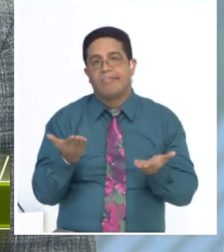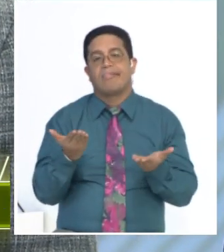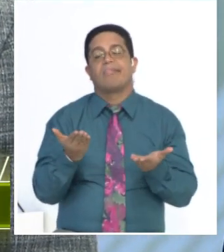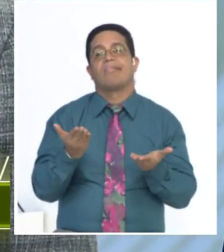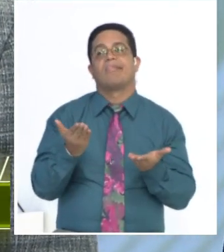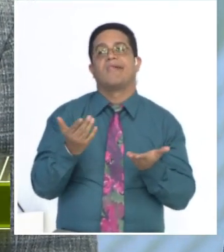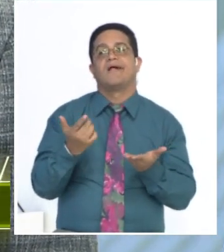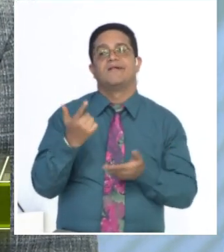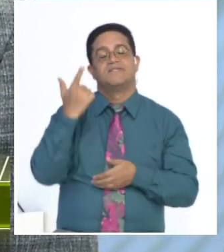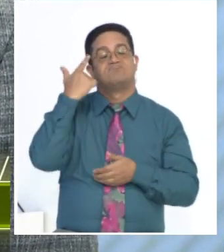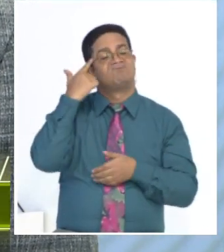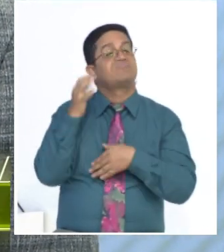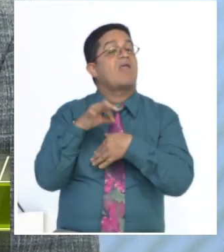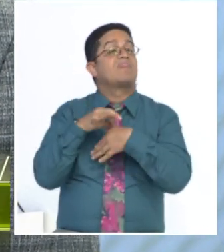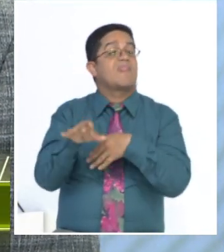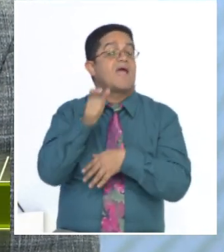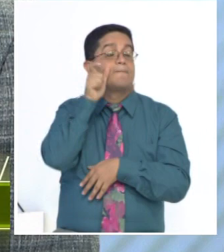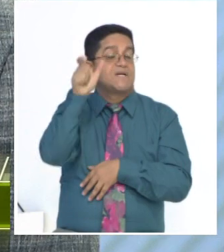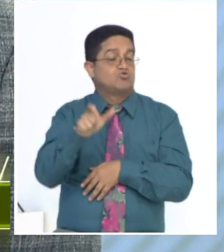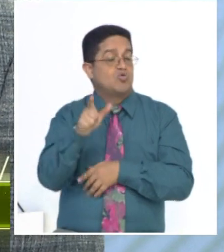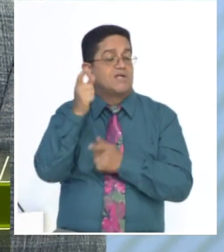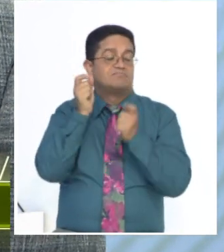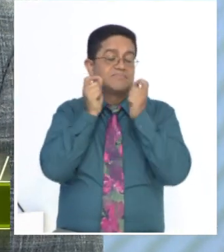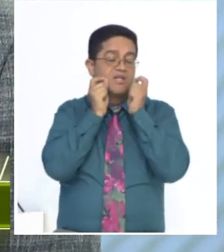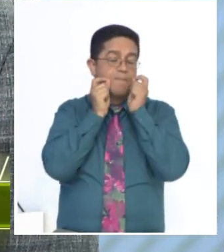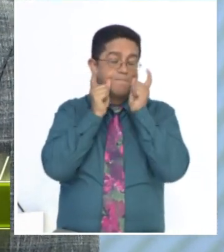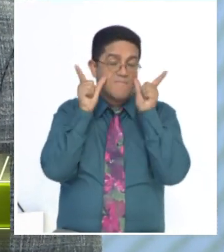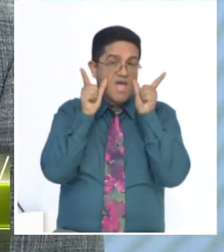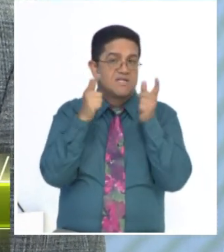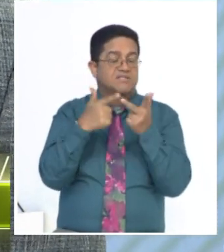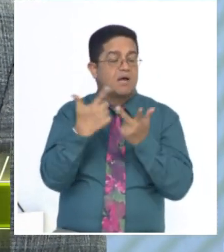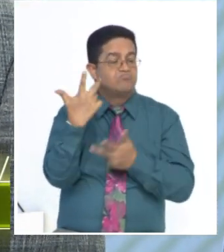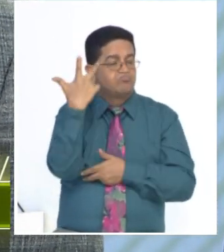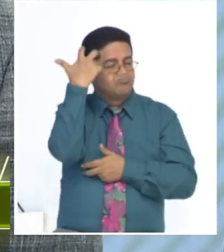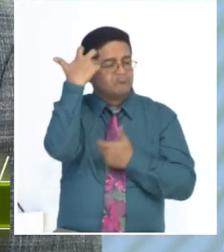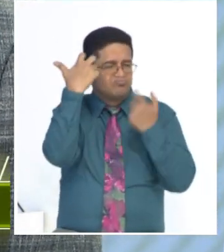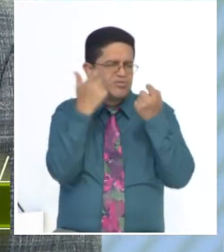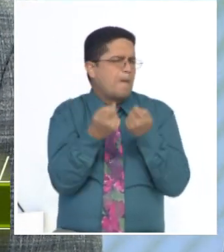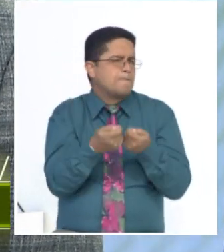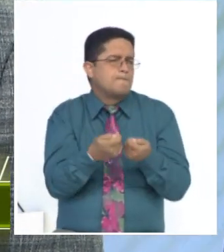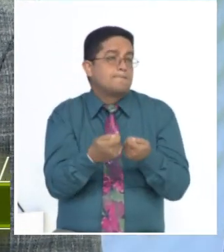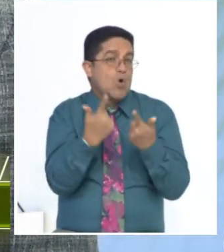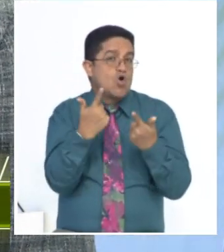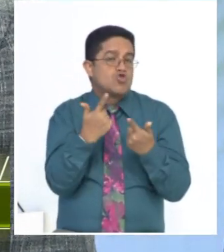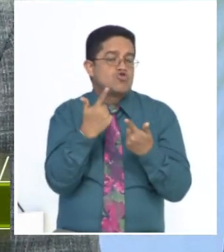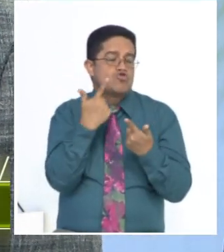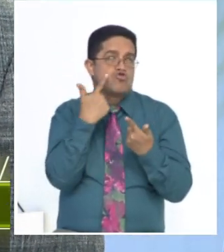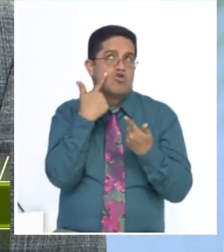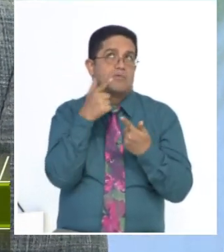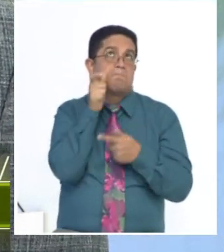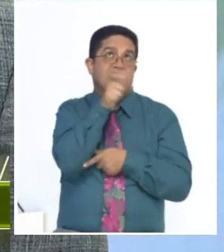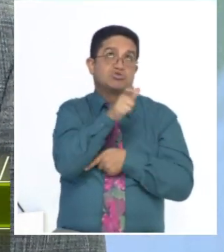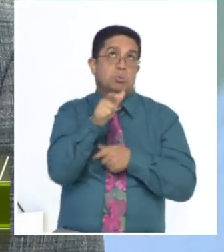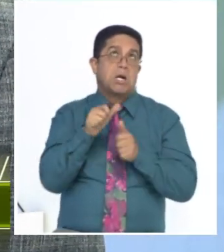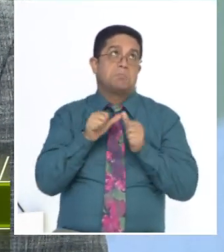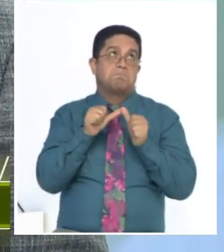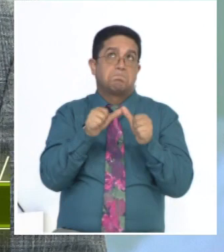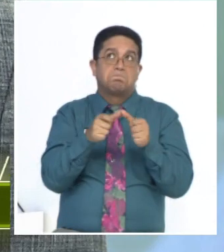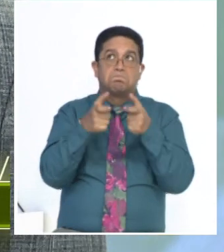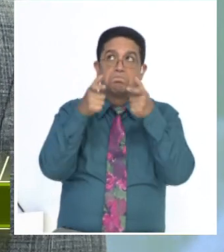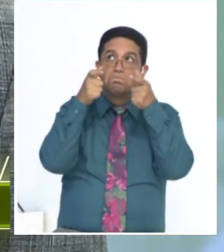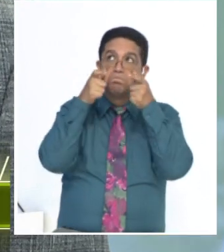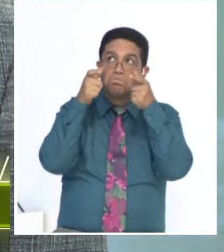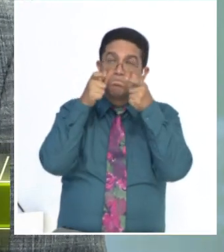sedación consciente, que es dosis de medicamentos anestésicos muy baja, mantengo un estado de confort en el paciente,